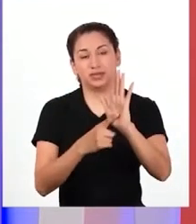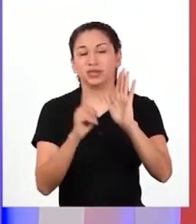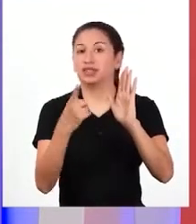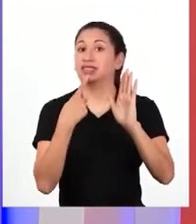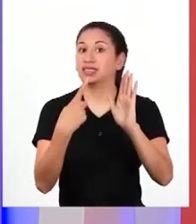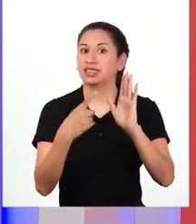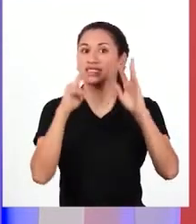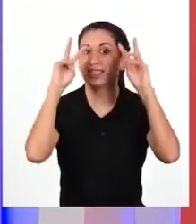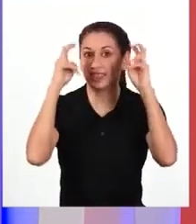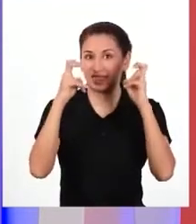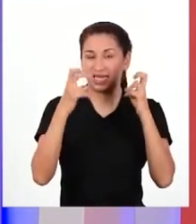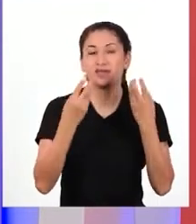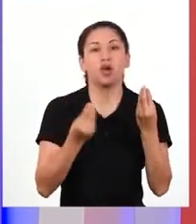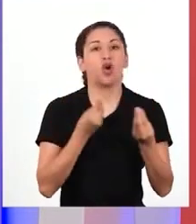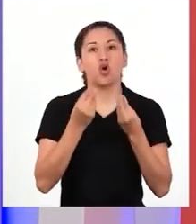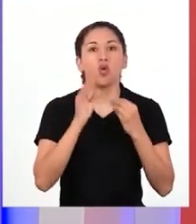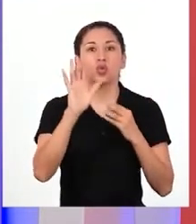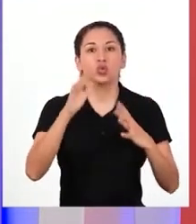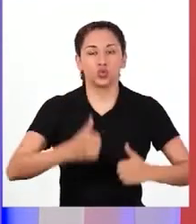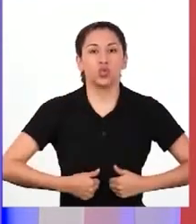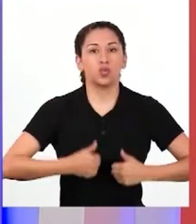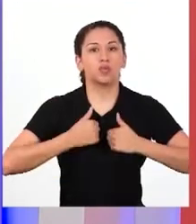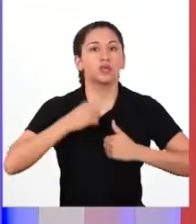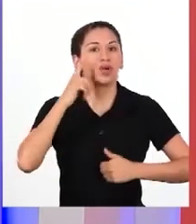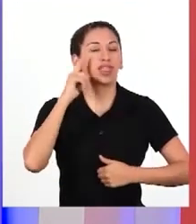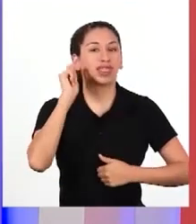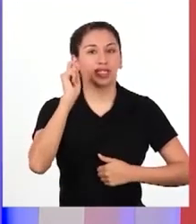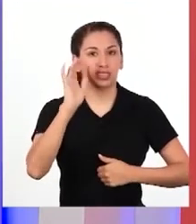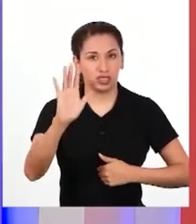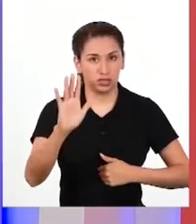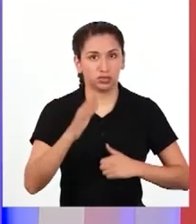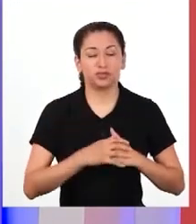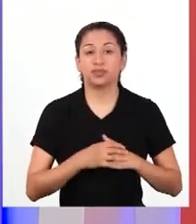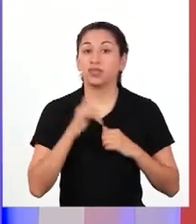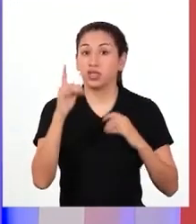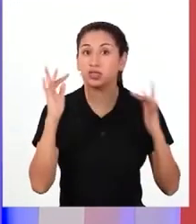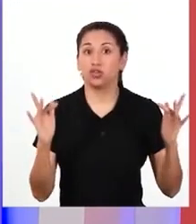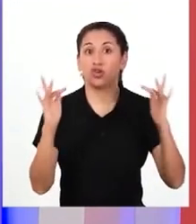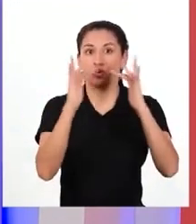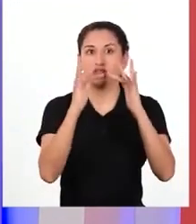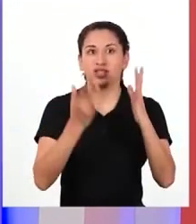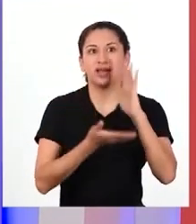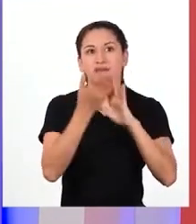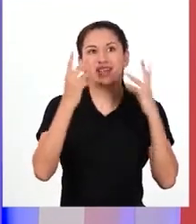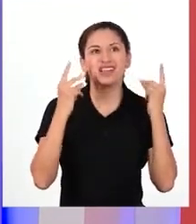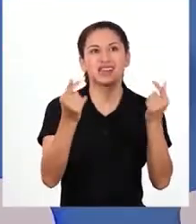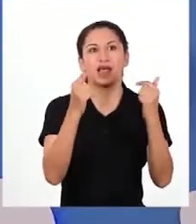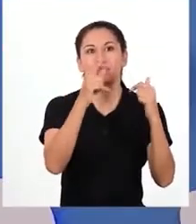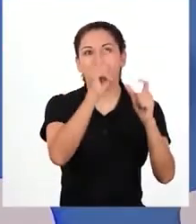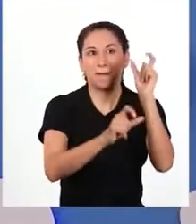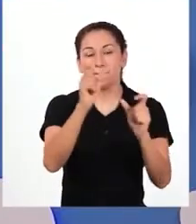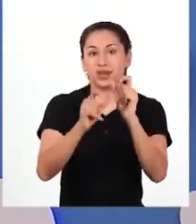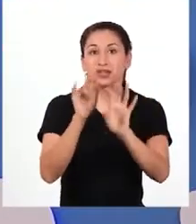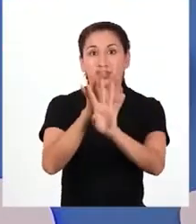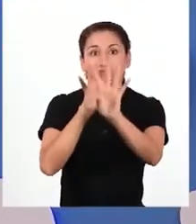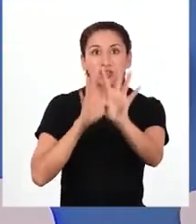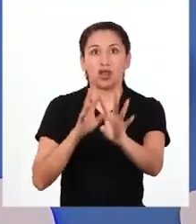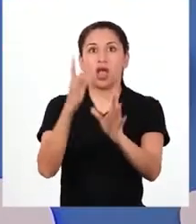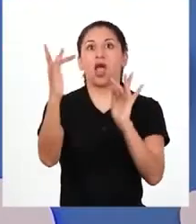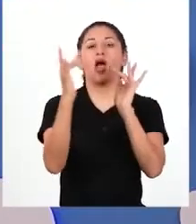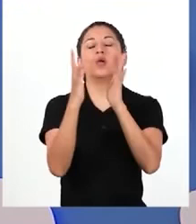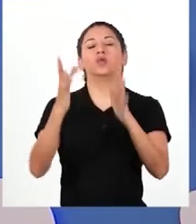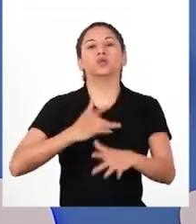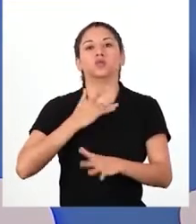de su vivencia personal, hecho que lo hace conectar mucho más rápido con quienes somos su audiencia. Asimismo,